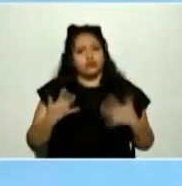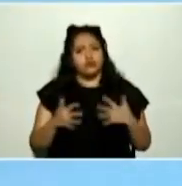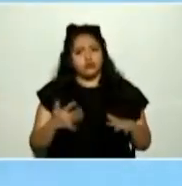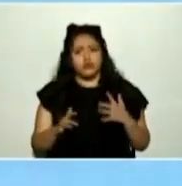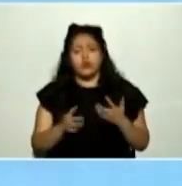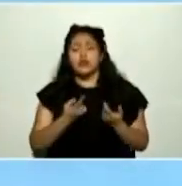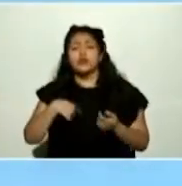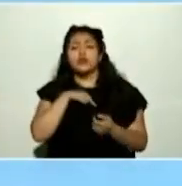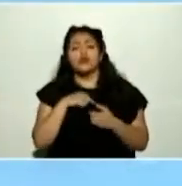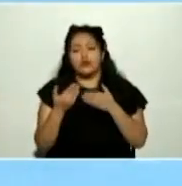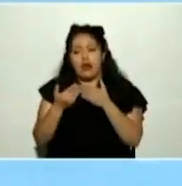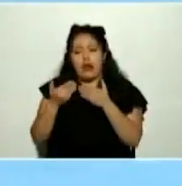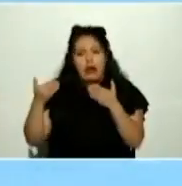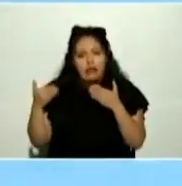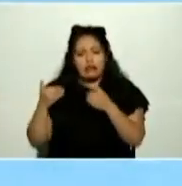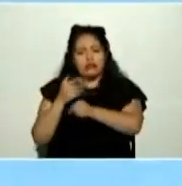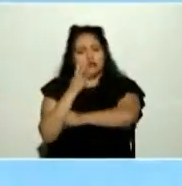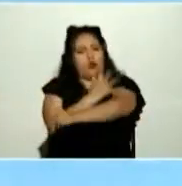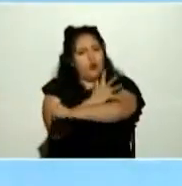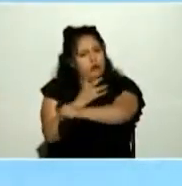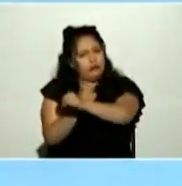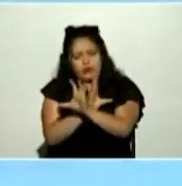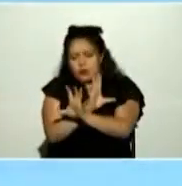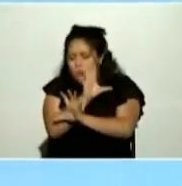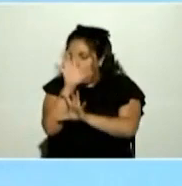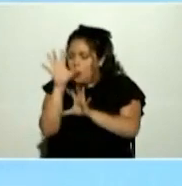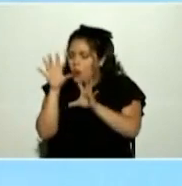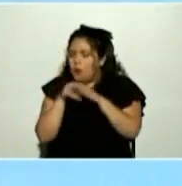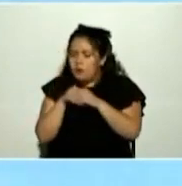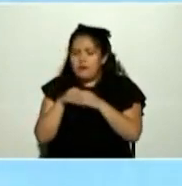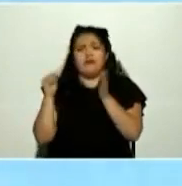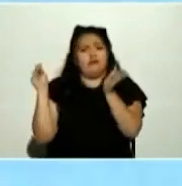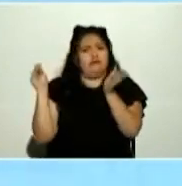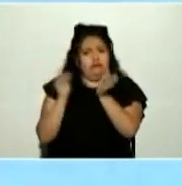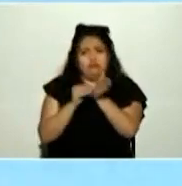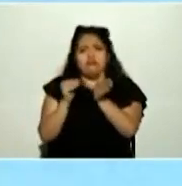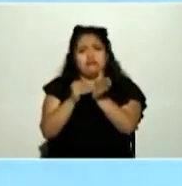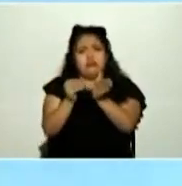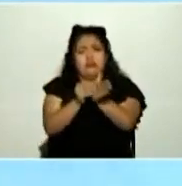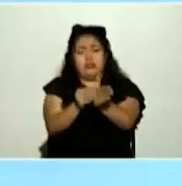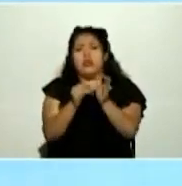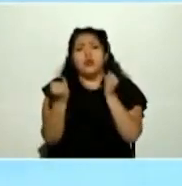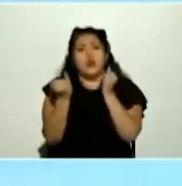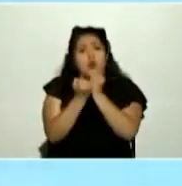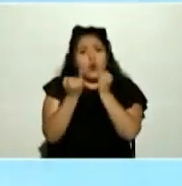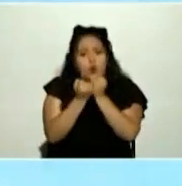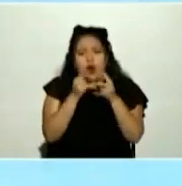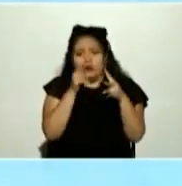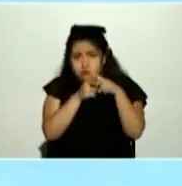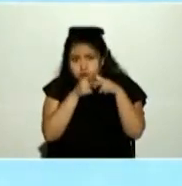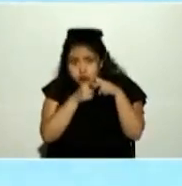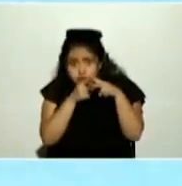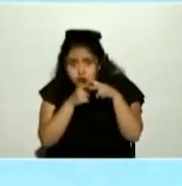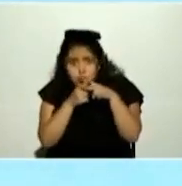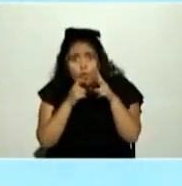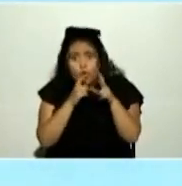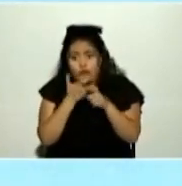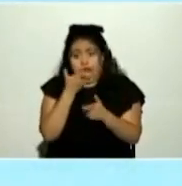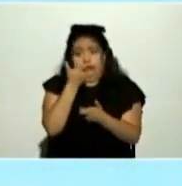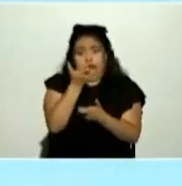basadas en la honestidad en el manejo pulcro de las finanzas